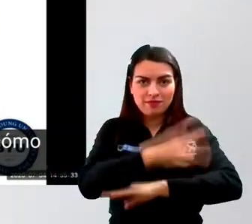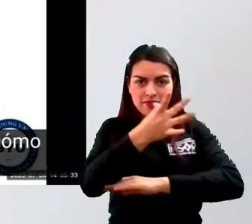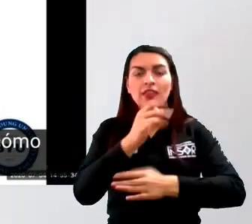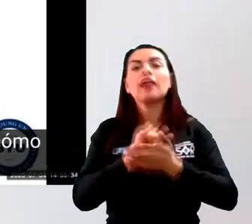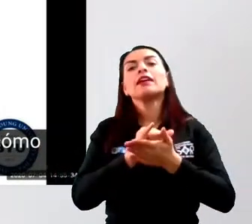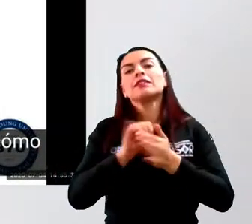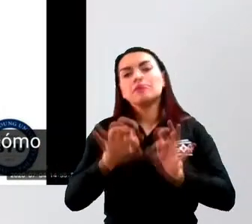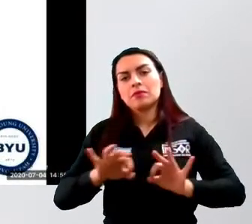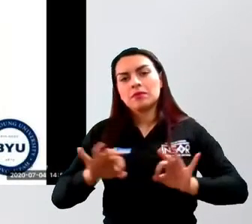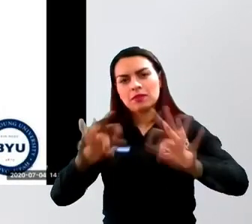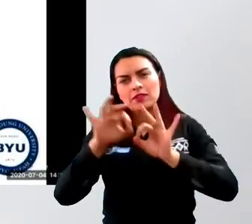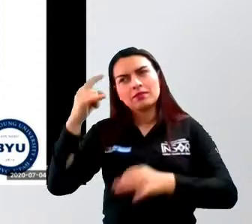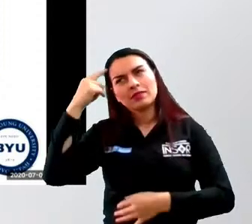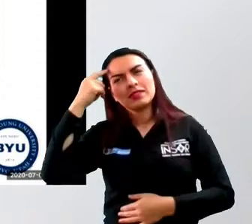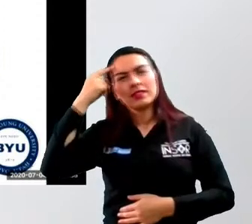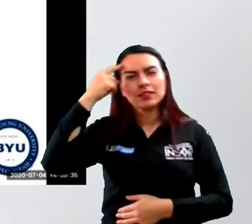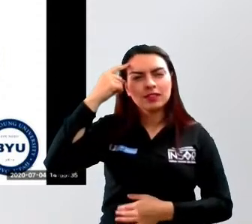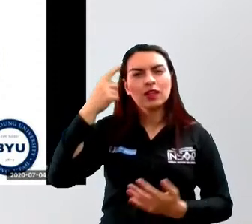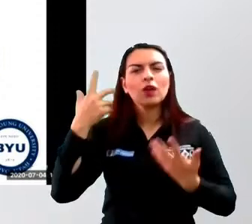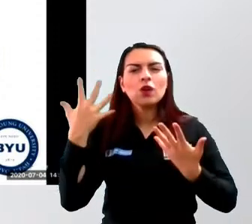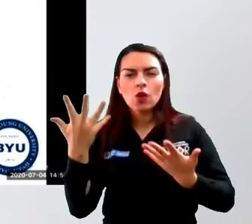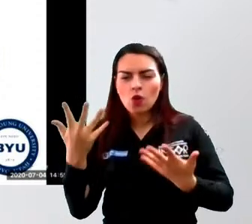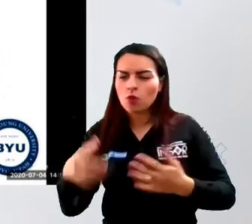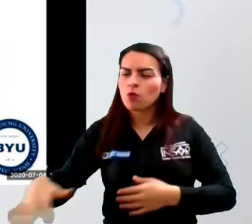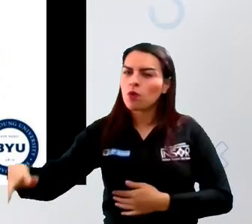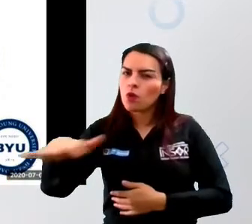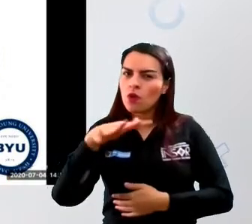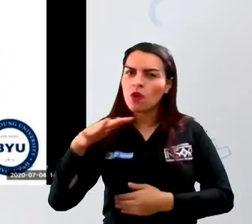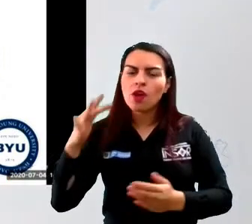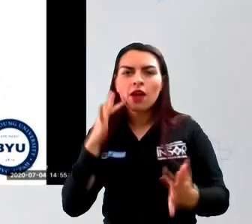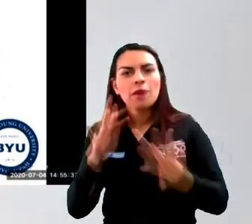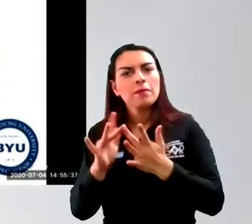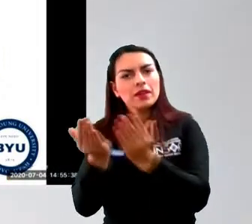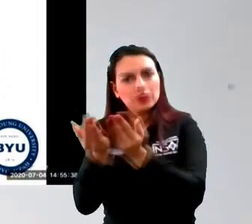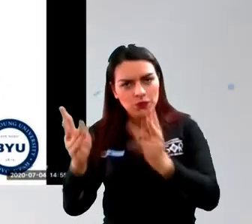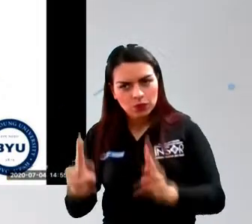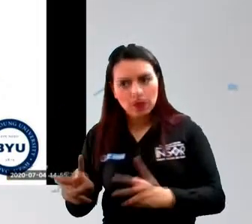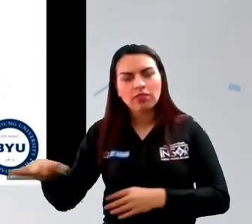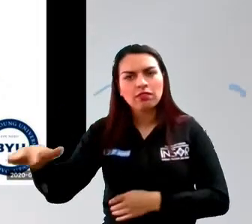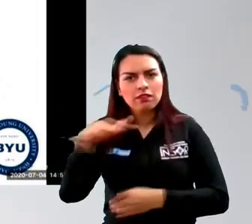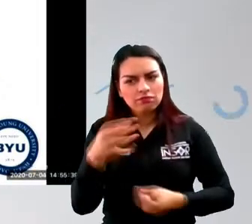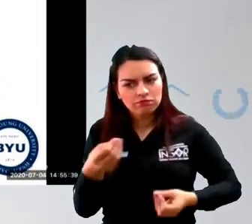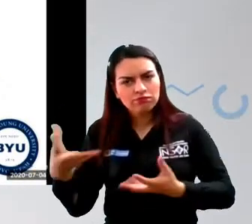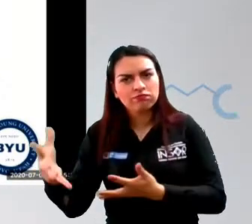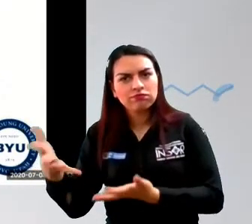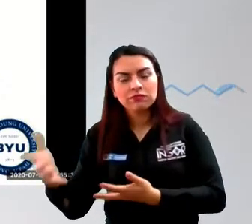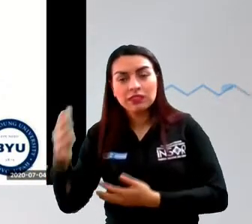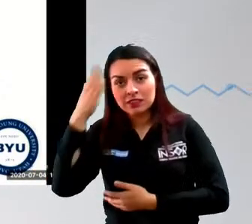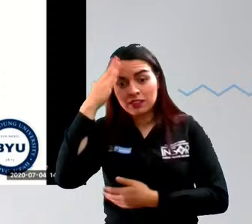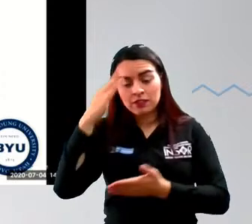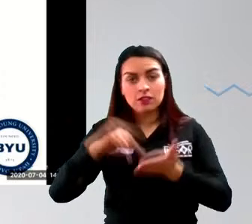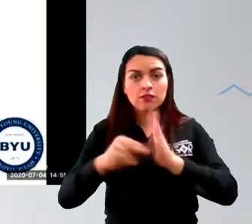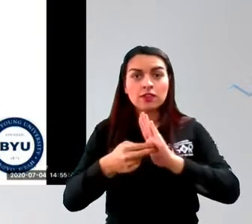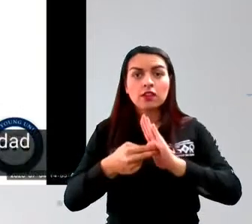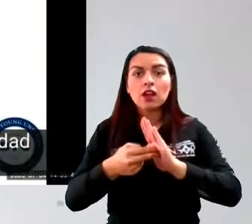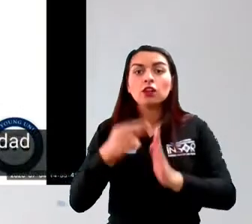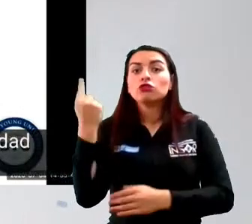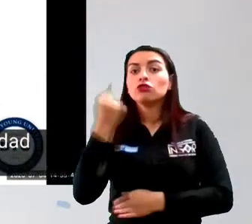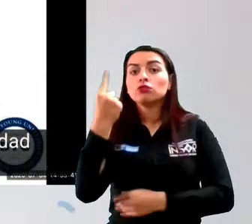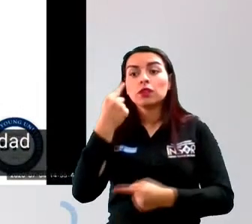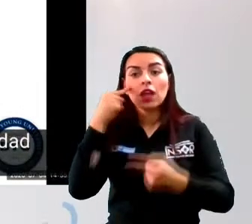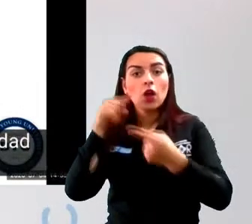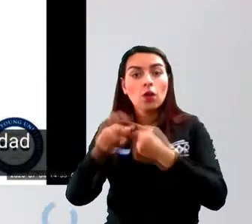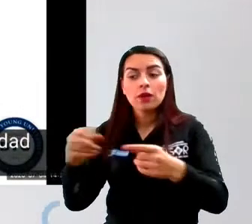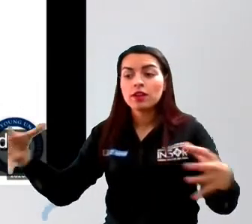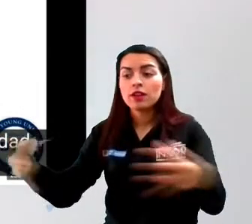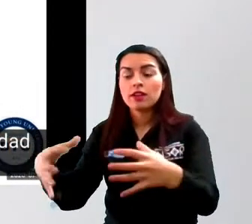instituciones sobre cómo hacer esto para los estudiantes en línea. No solo hay que hacerlo para nuestros cohortes en el